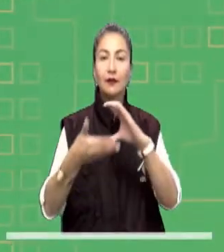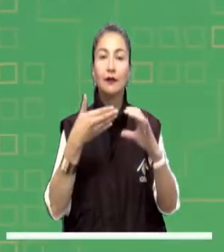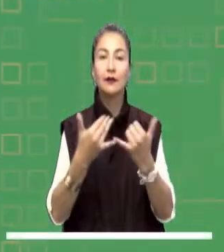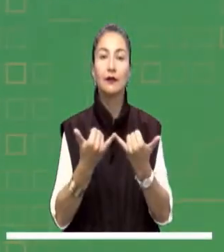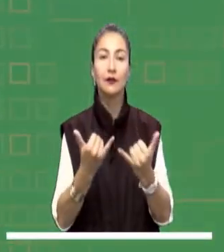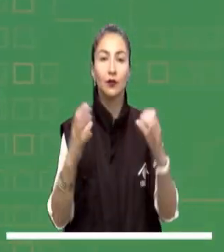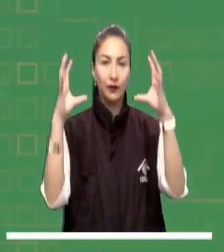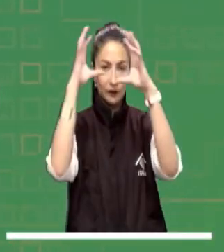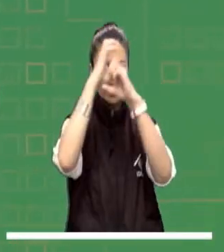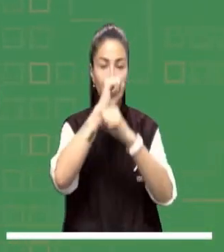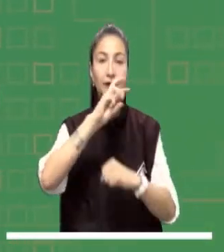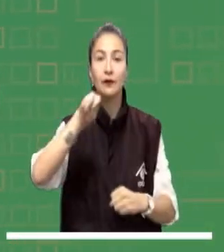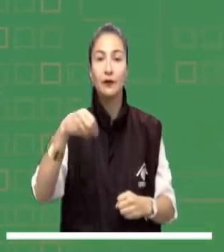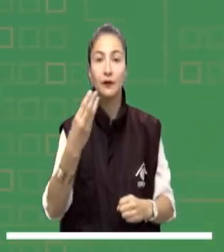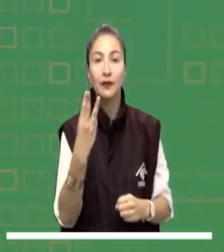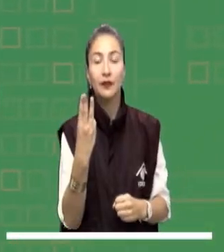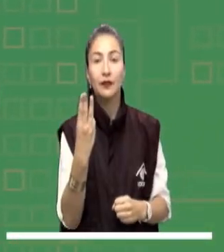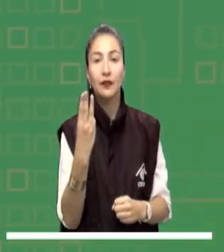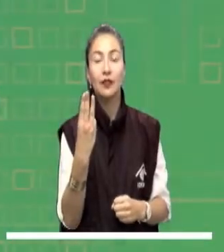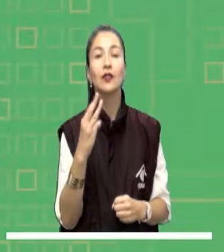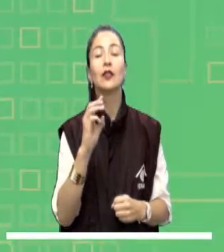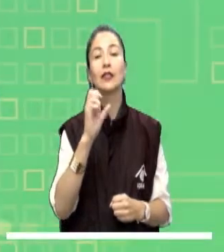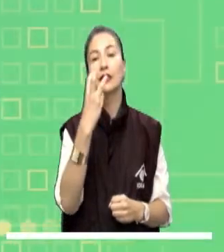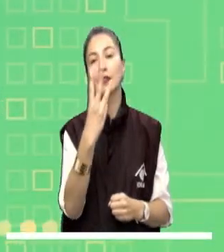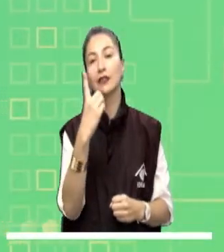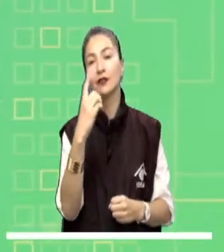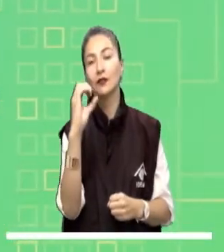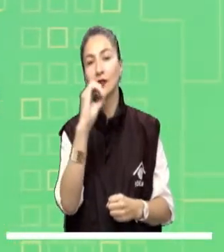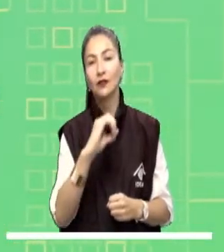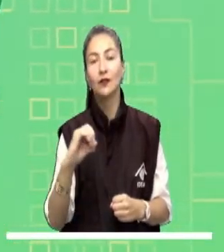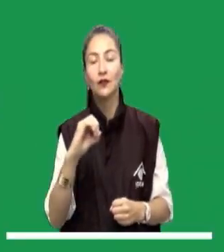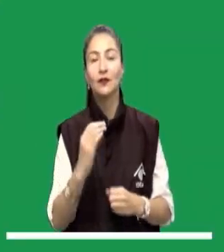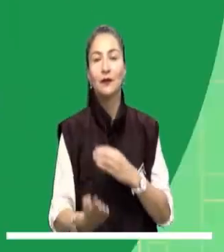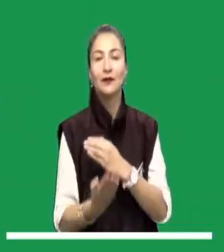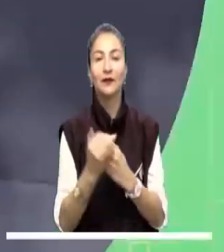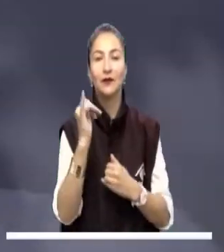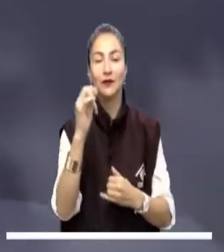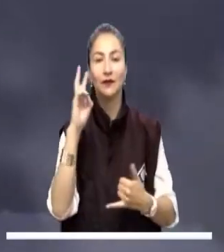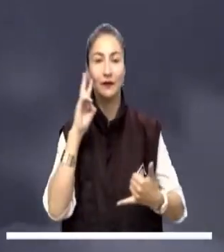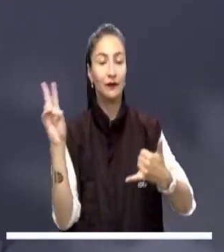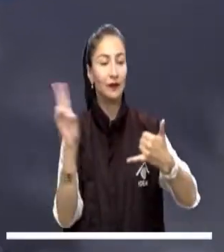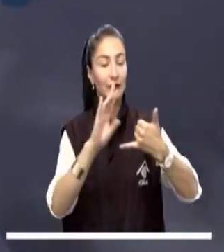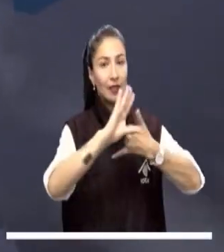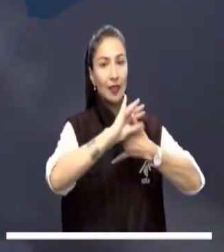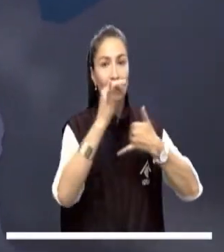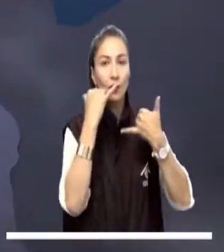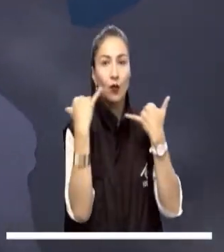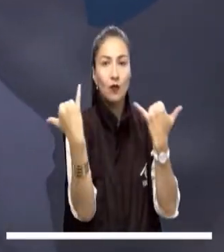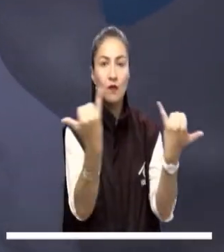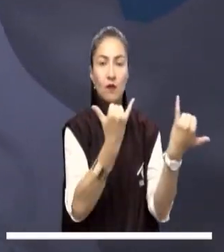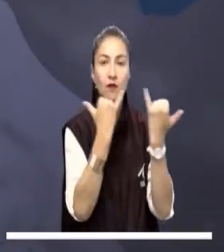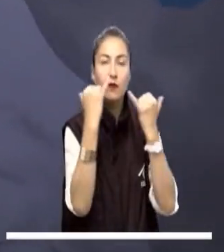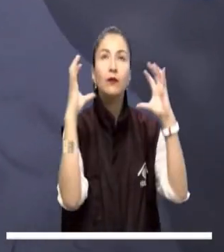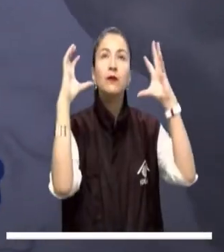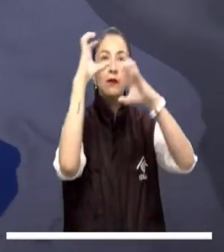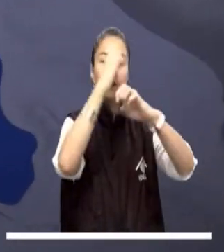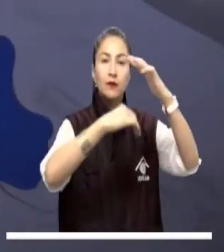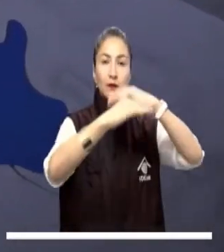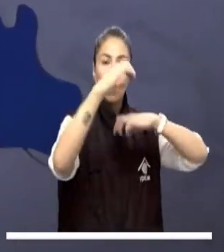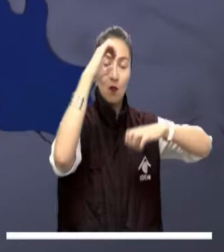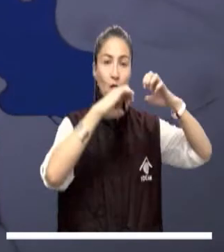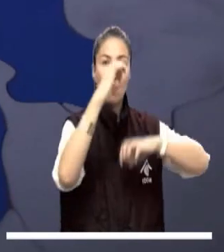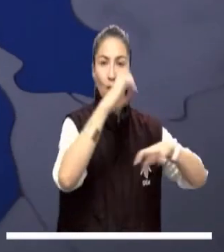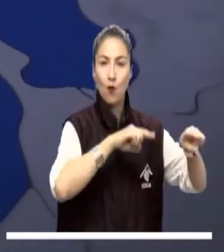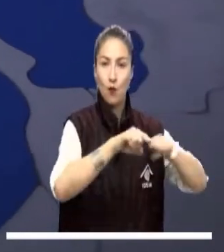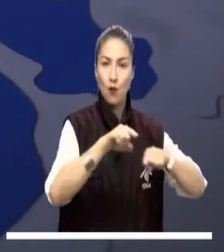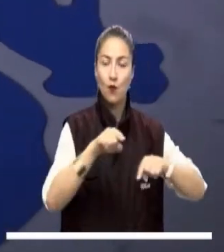Pronóstico del tiempo para la noche de hoy, miércoles 31 de octubre y madrugada de jueves. Hacia la región Caribe, el cielo puede permanecer cubierto por